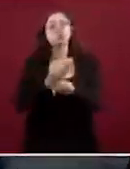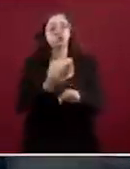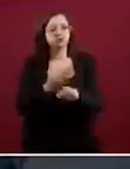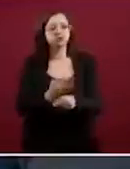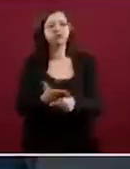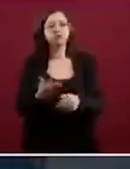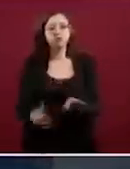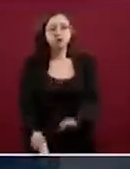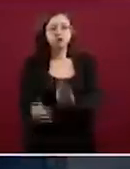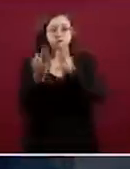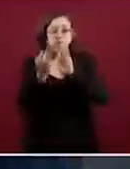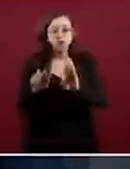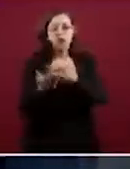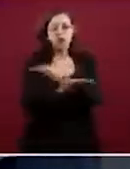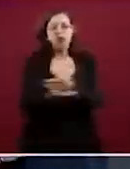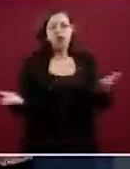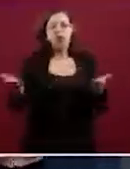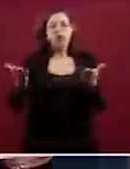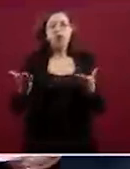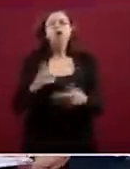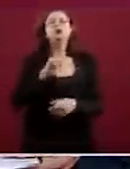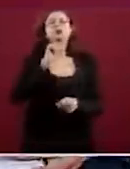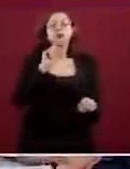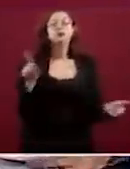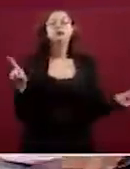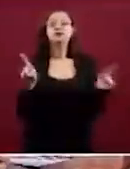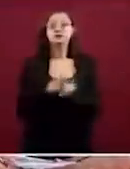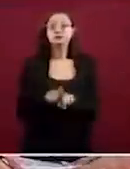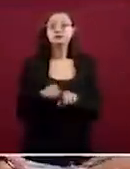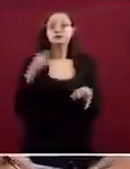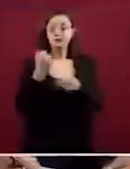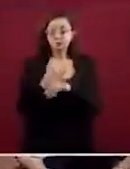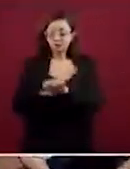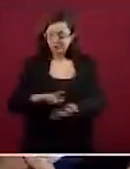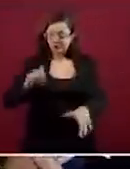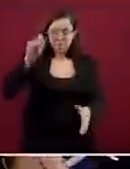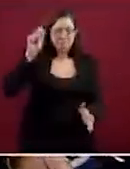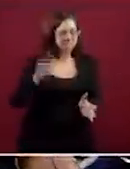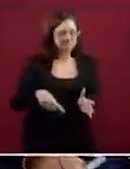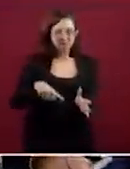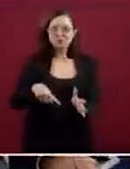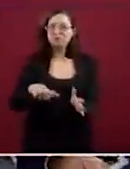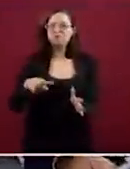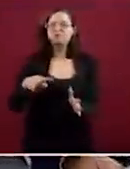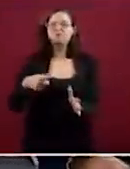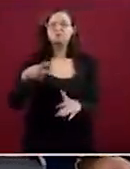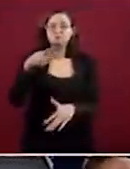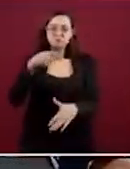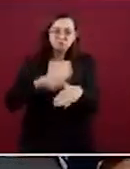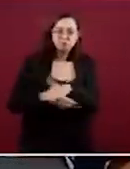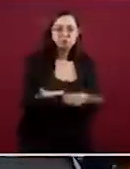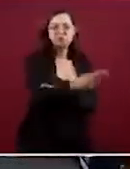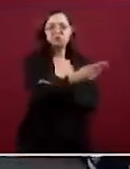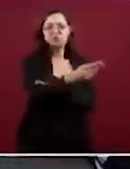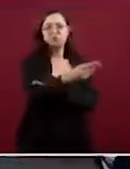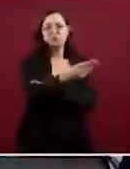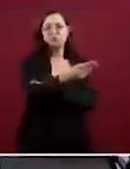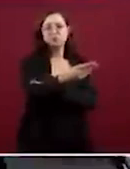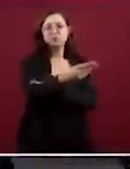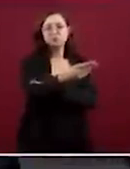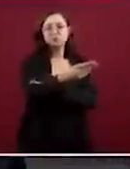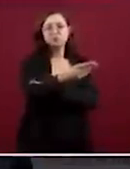ustedes y al mismo tiempo este informe se va a entregar al poder